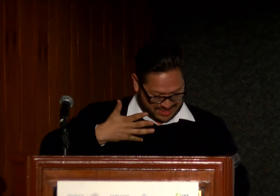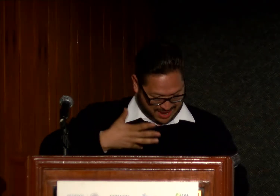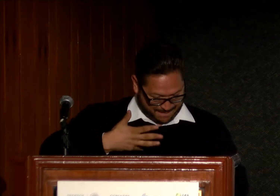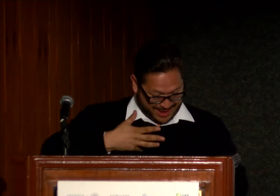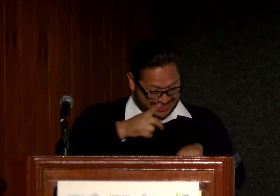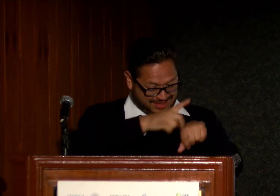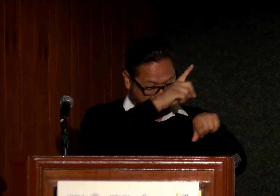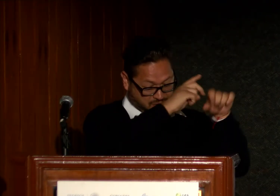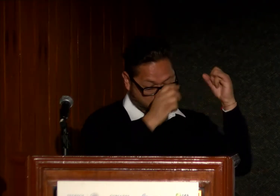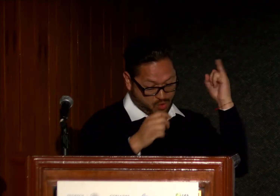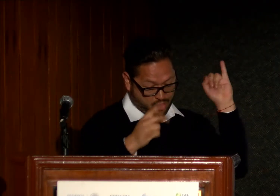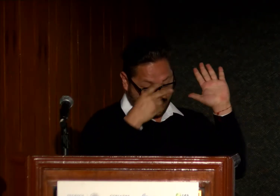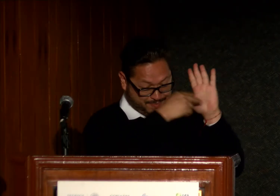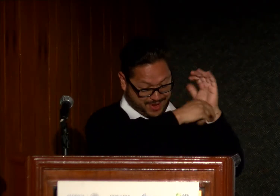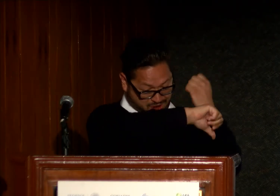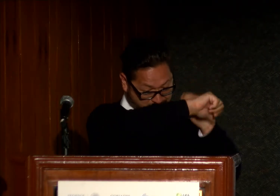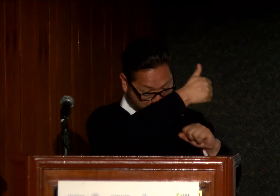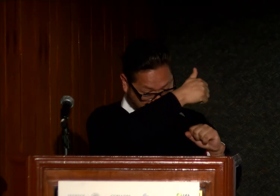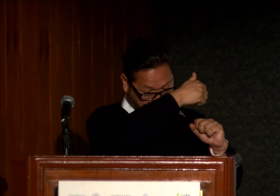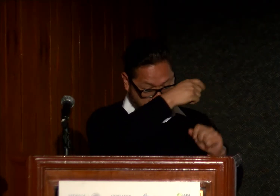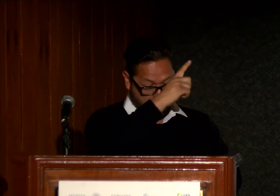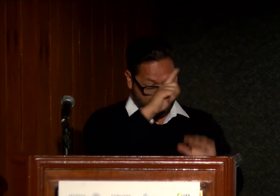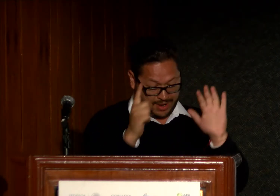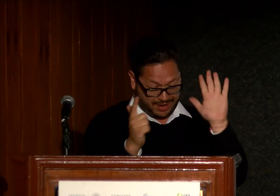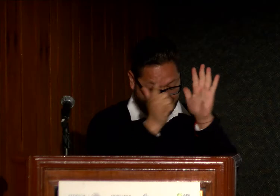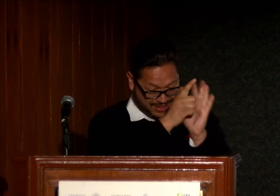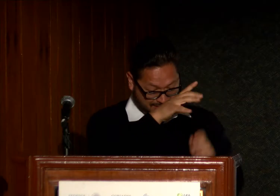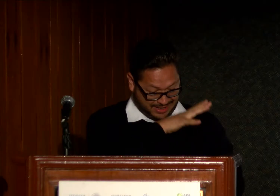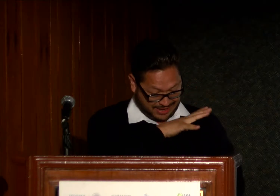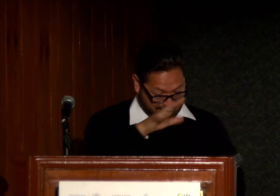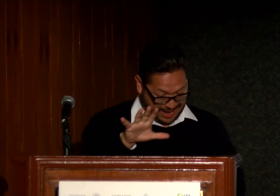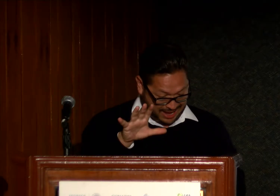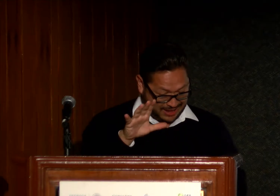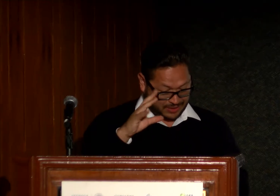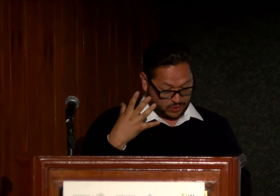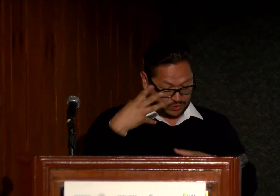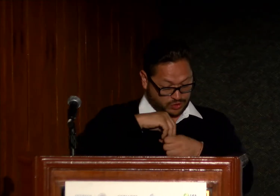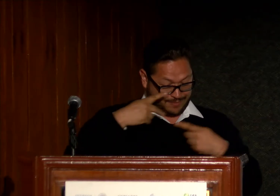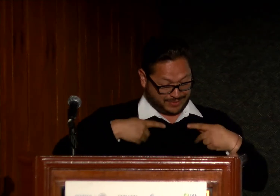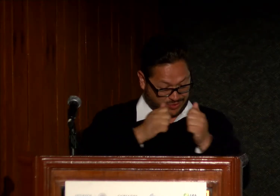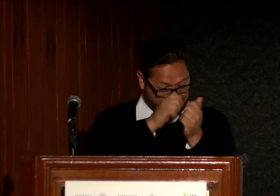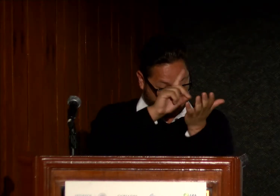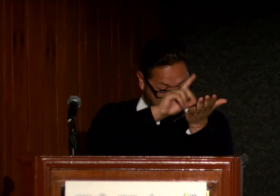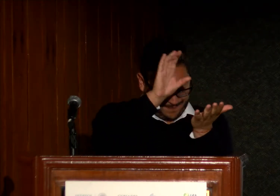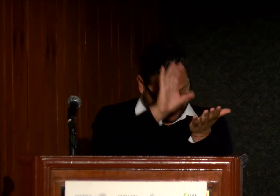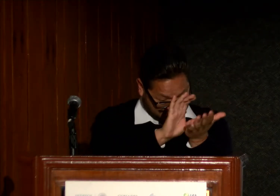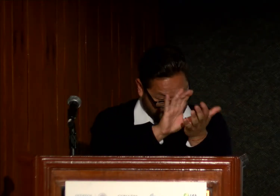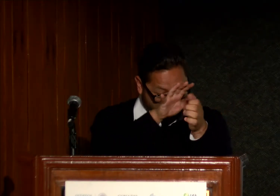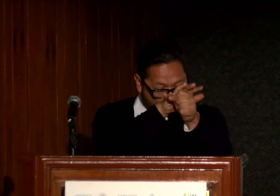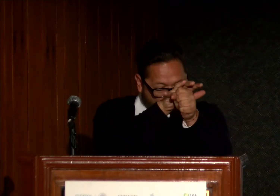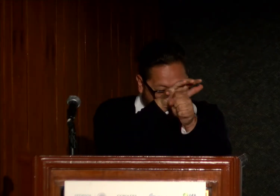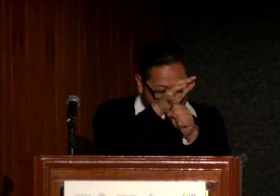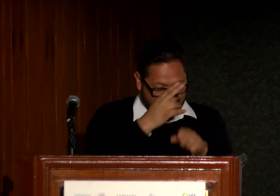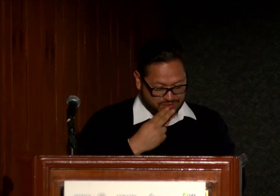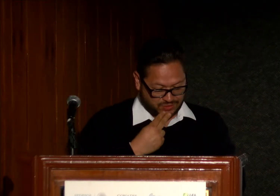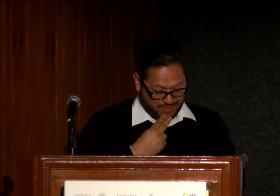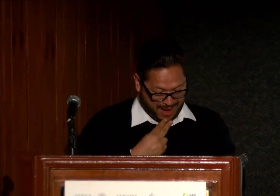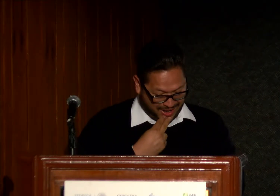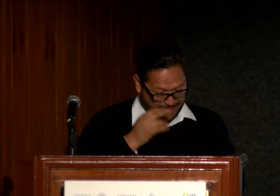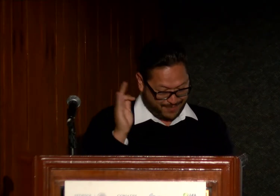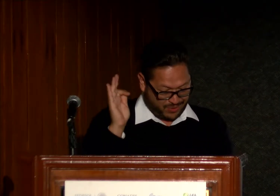ya contaba desde junio del 2011 con una Ley General de Inclusión de las Personas con Discapacidad,